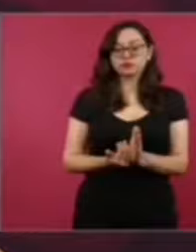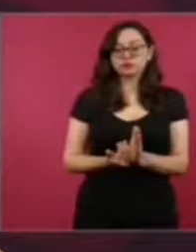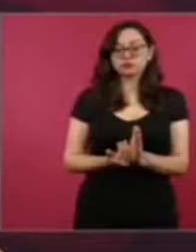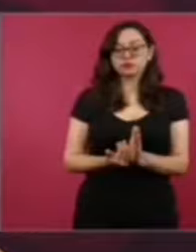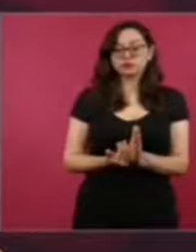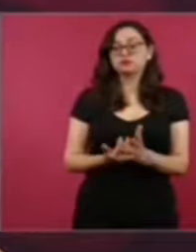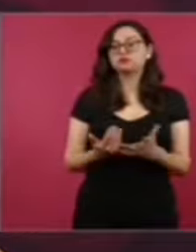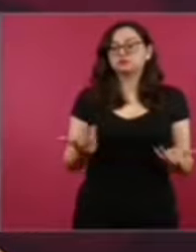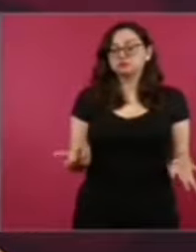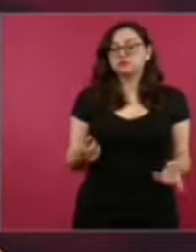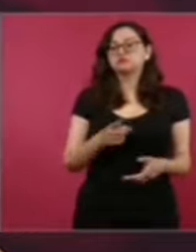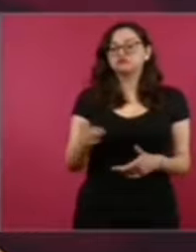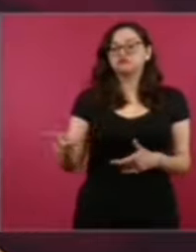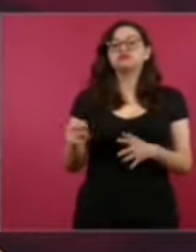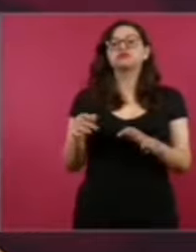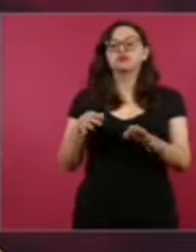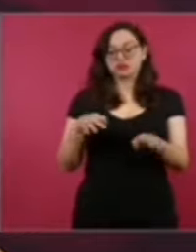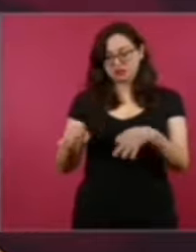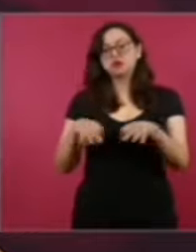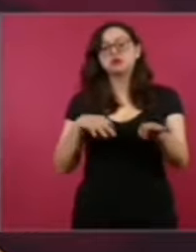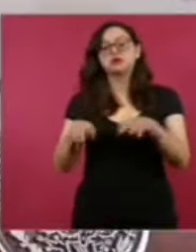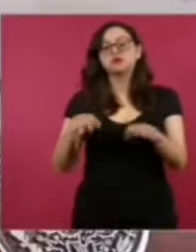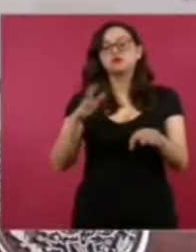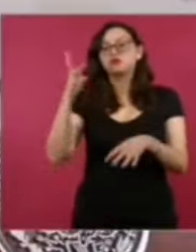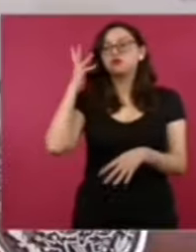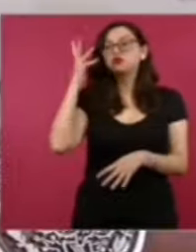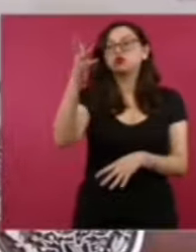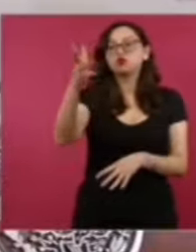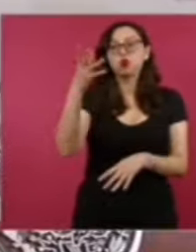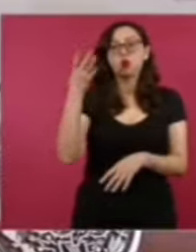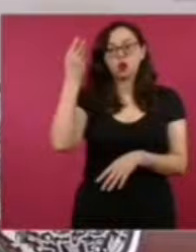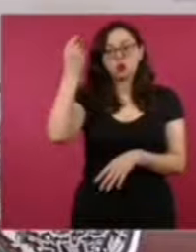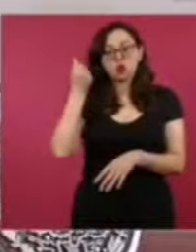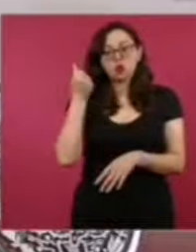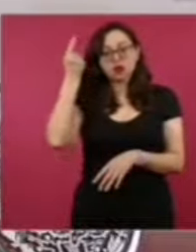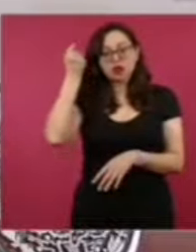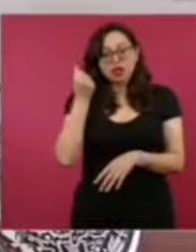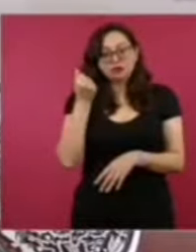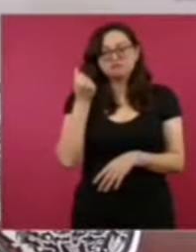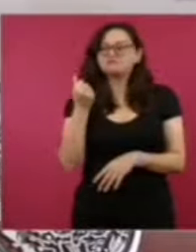iban a recibir los trabajadores al momento de su jubilación.